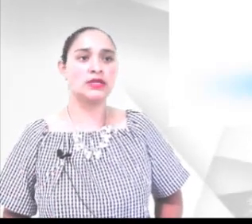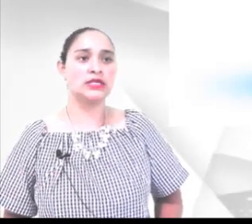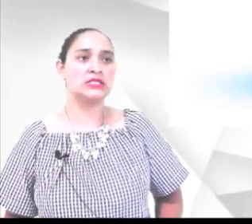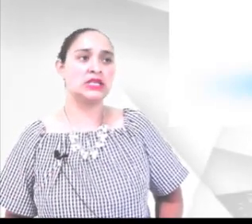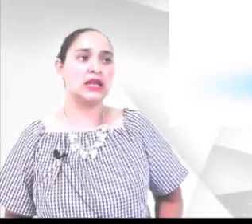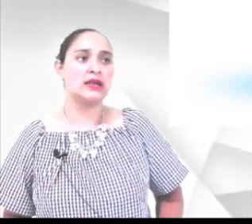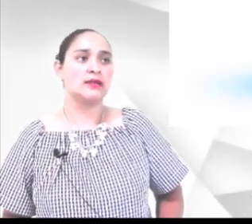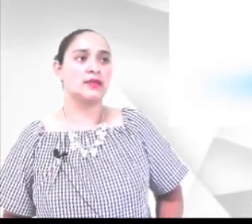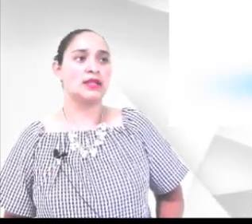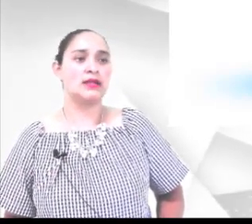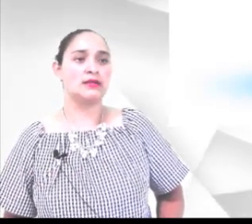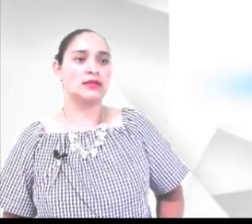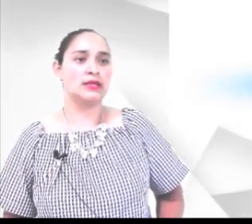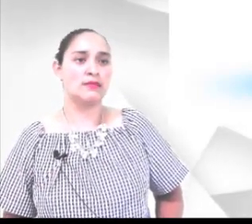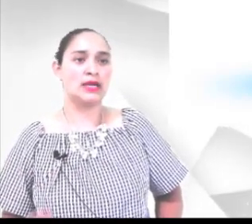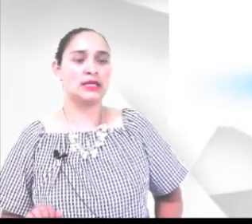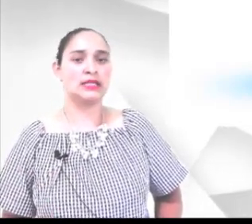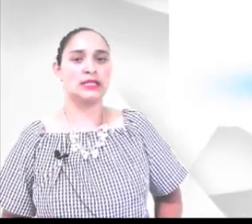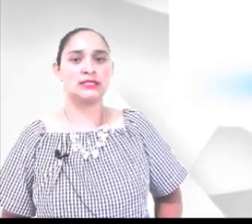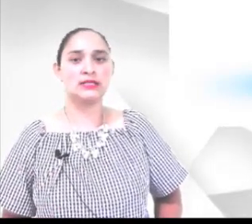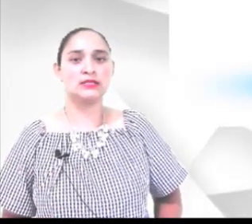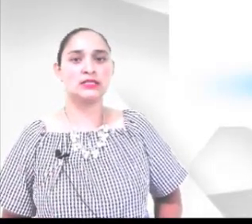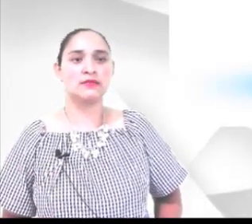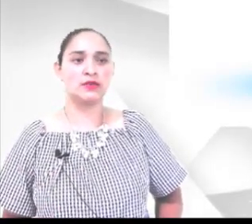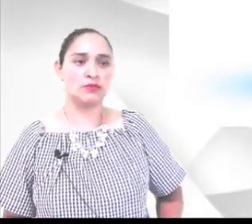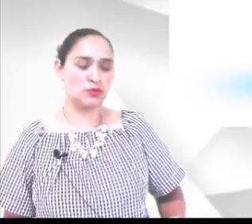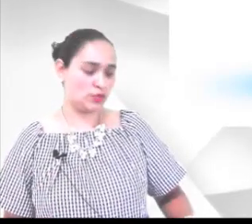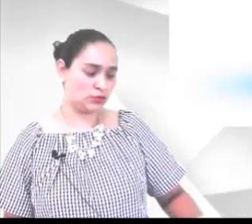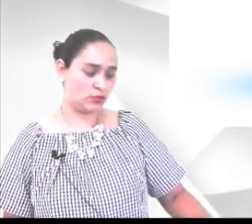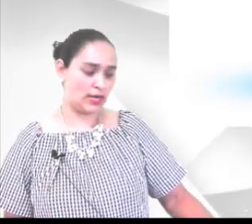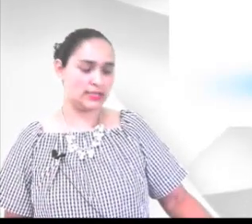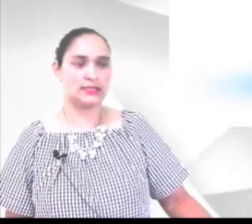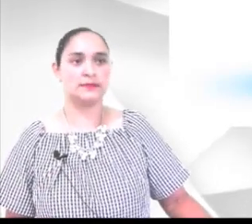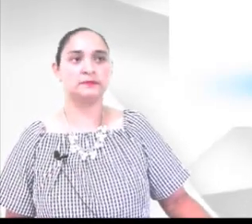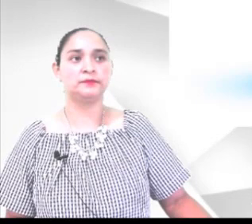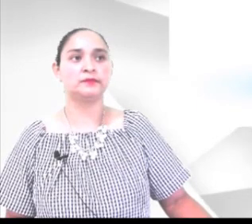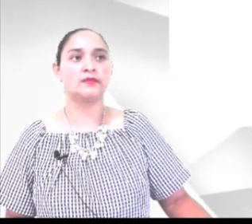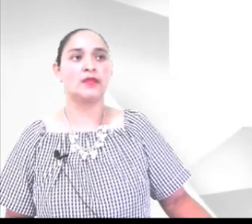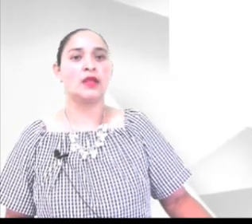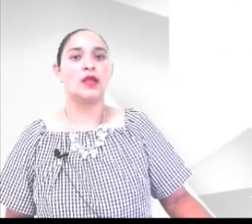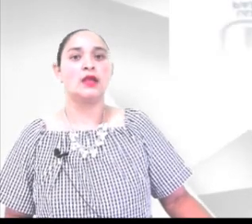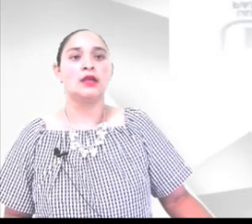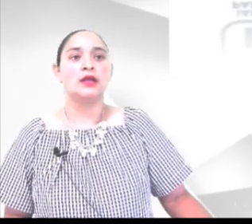a su conveniencia, ¿verdad? Imágenes de desastres y fenómenos naturales.